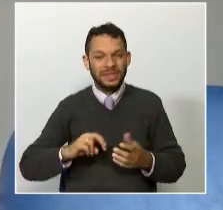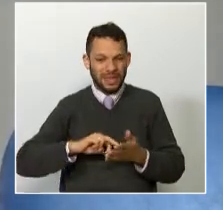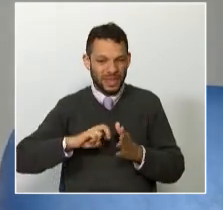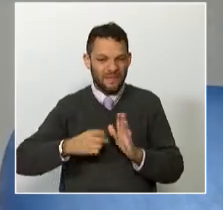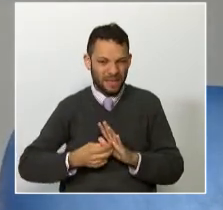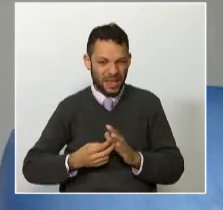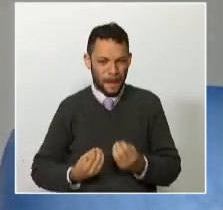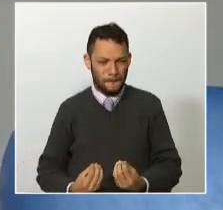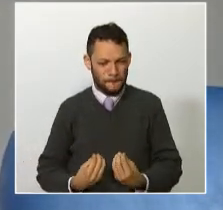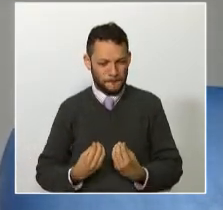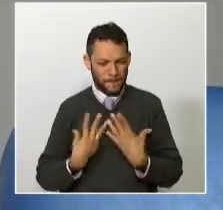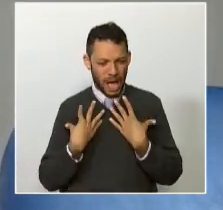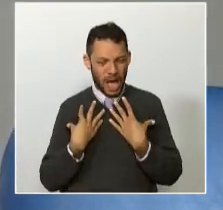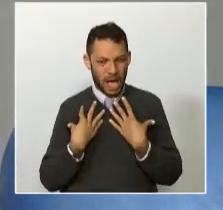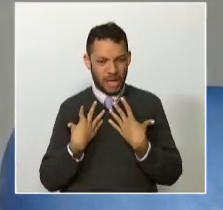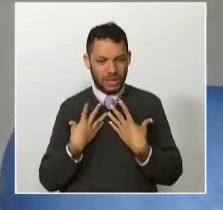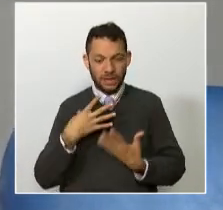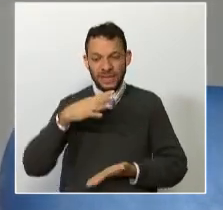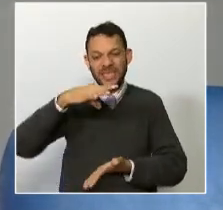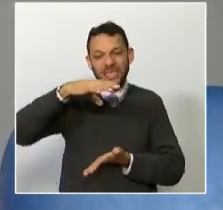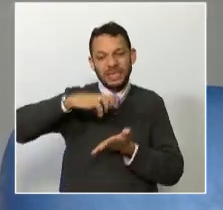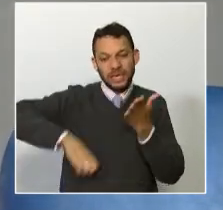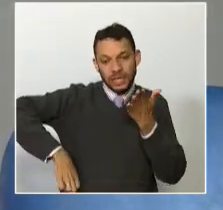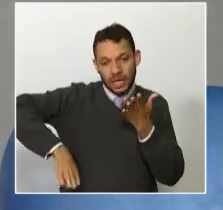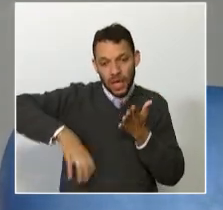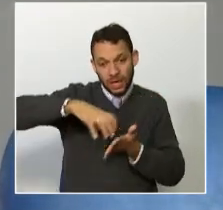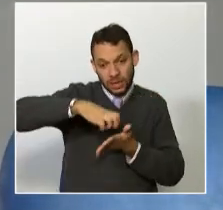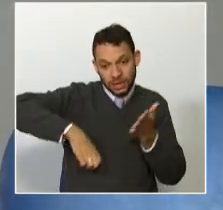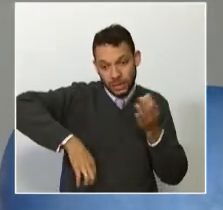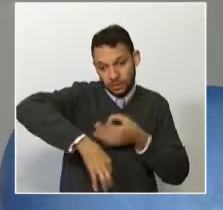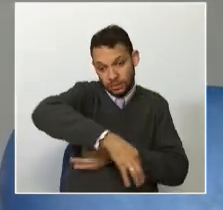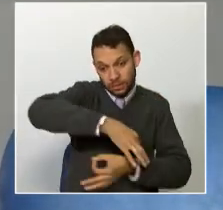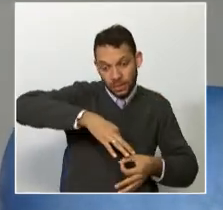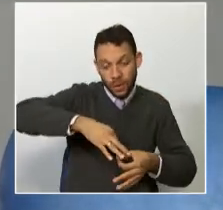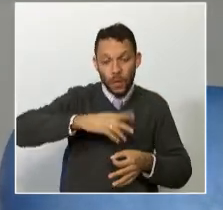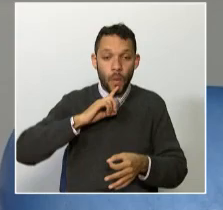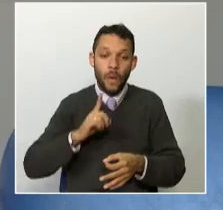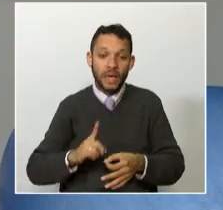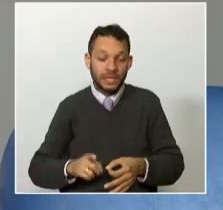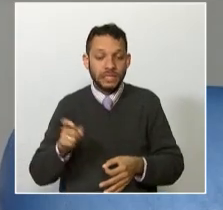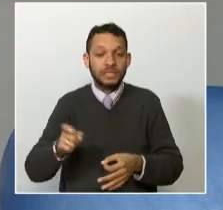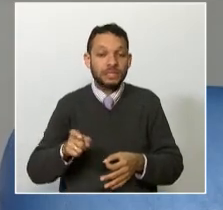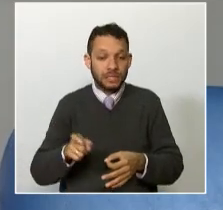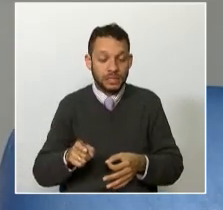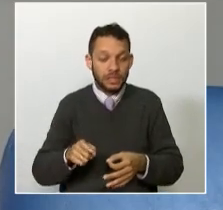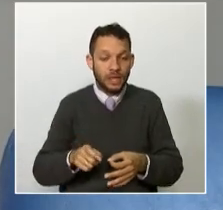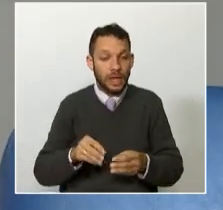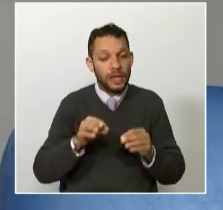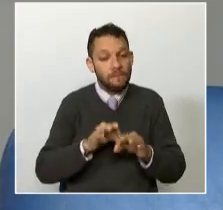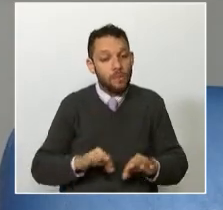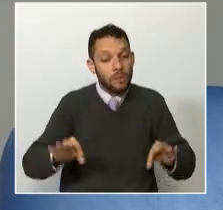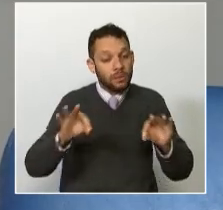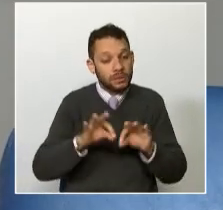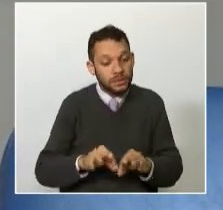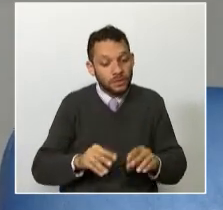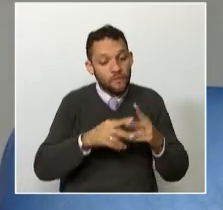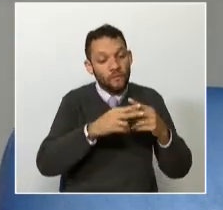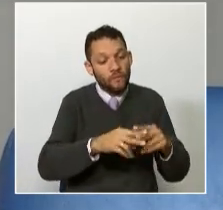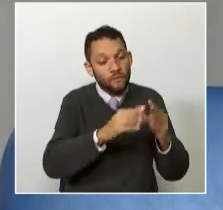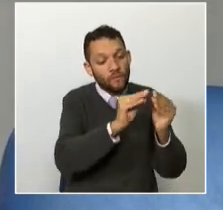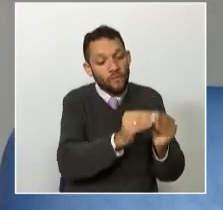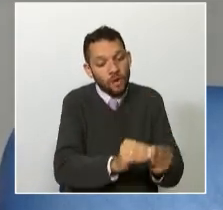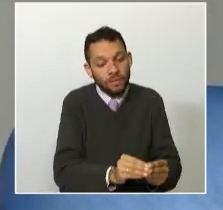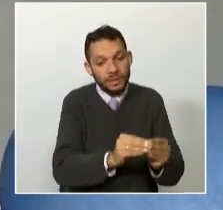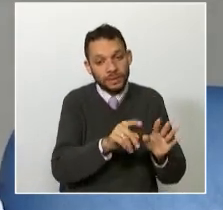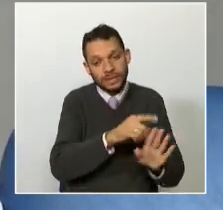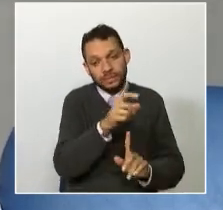Segundo, recuerden que no es quitarlo por quitarlo, que hay una metodología especial para quitarlo, pero también está la correlación